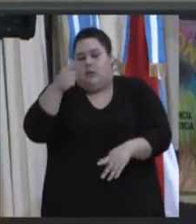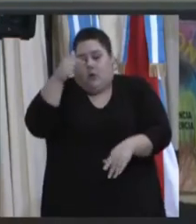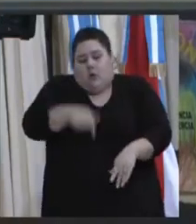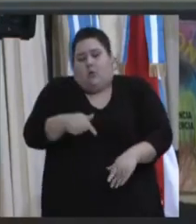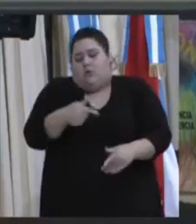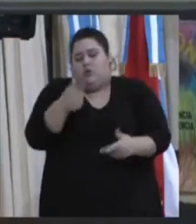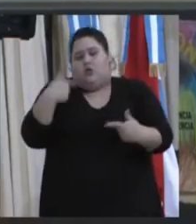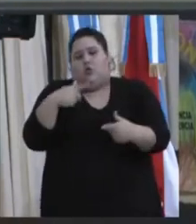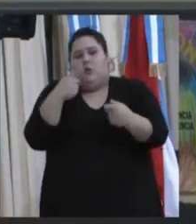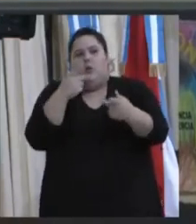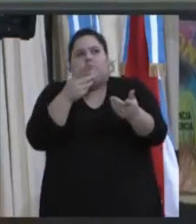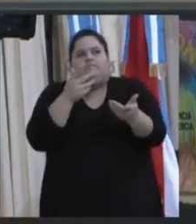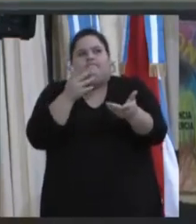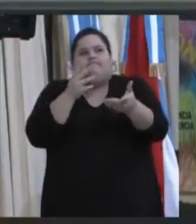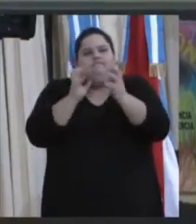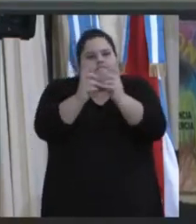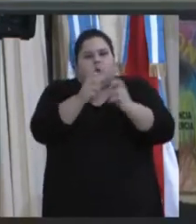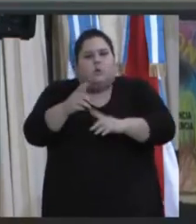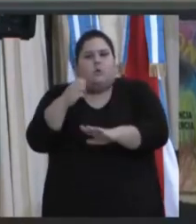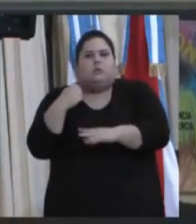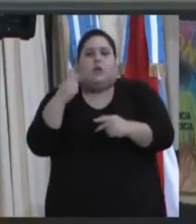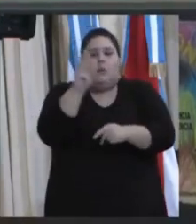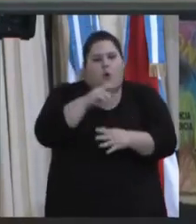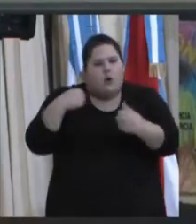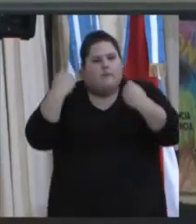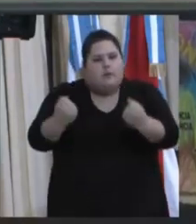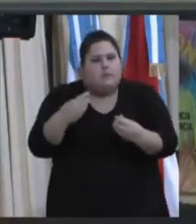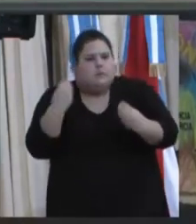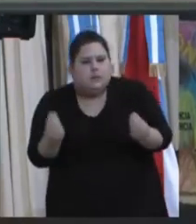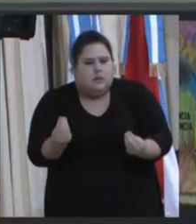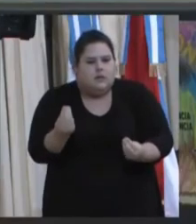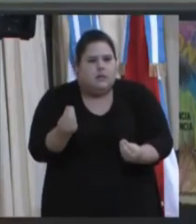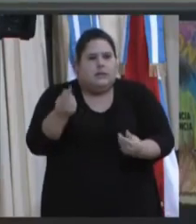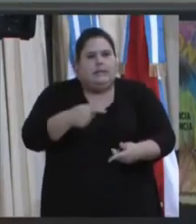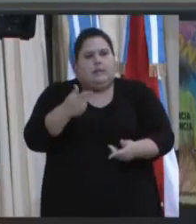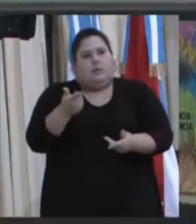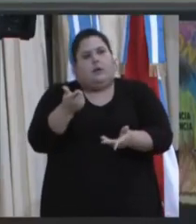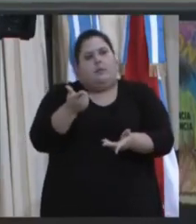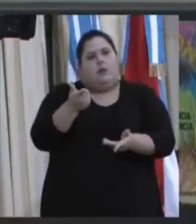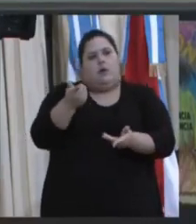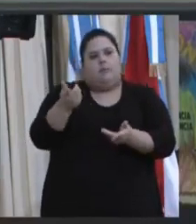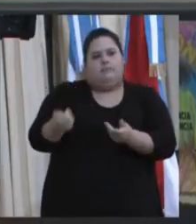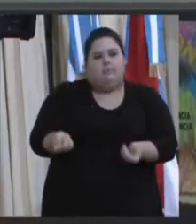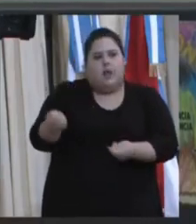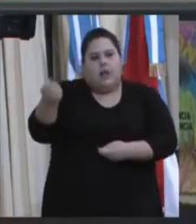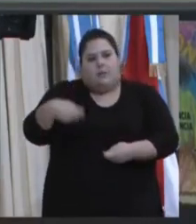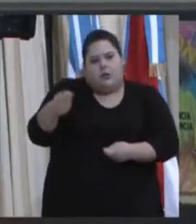el feminismo tiene que ser punitivista, garantivista, si tiene que legalizar la prostitución, si tiene que